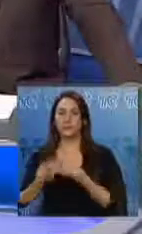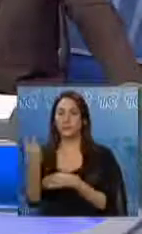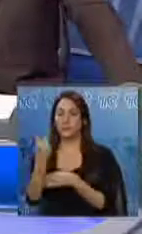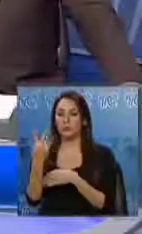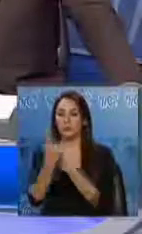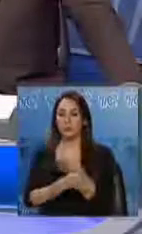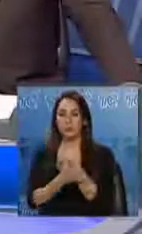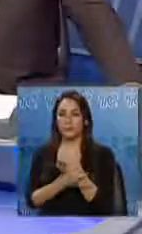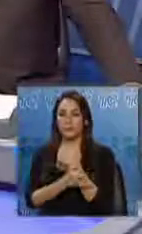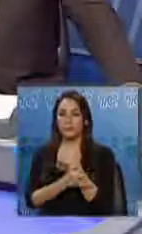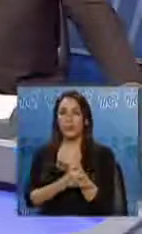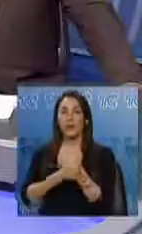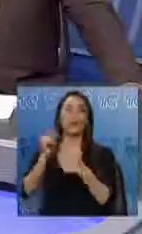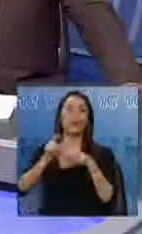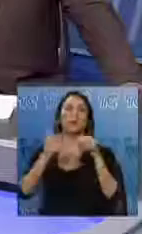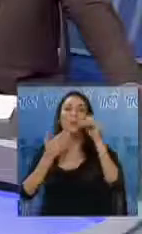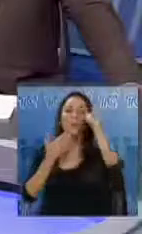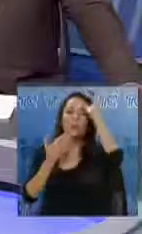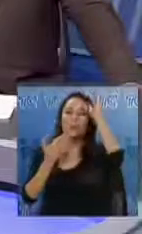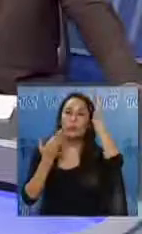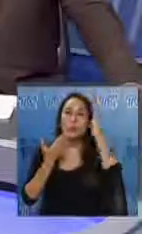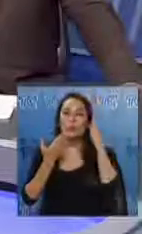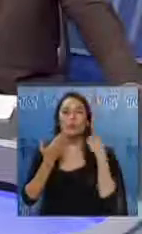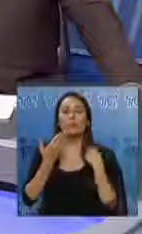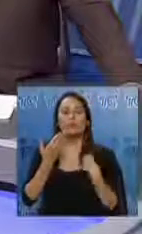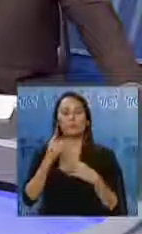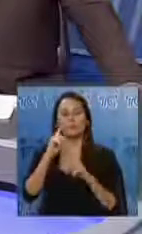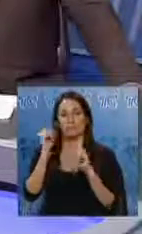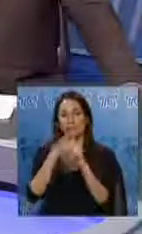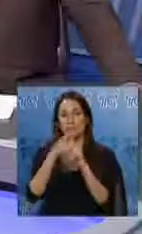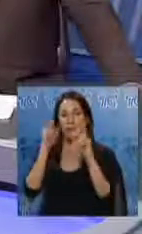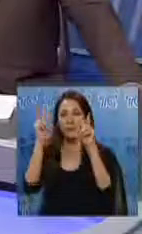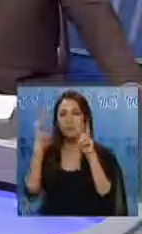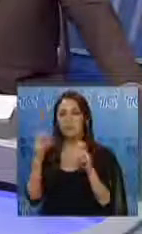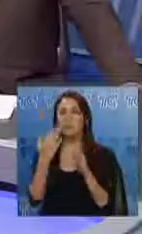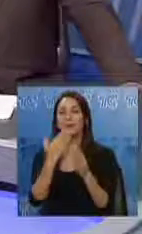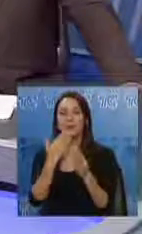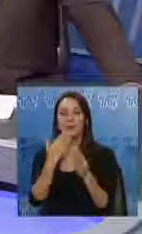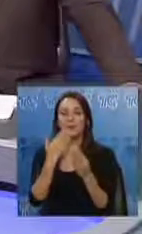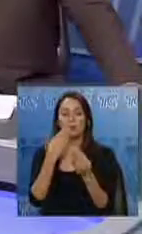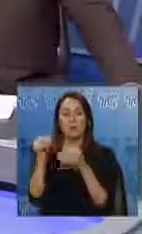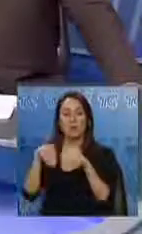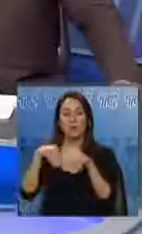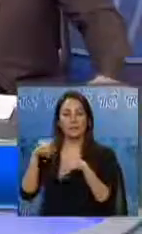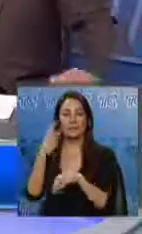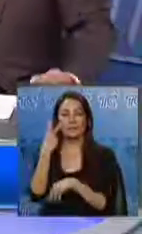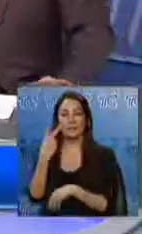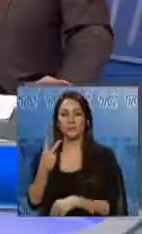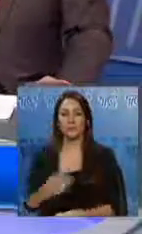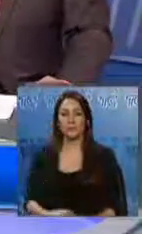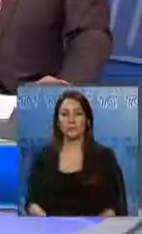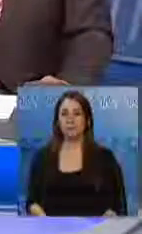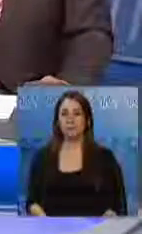países. La migración irregular y el transporte fueron los principales temas analizados. Veamos.